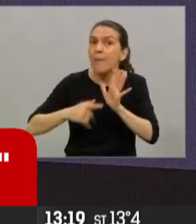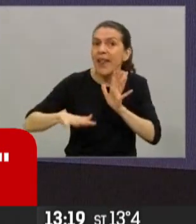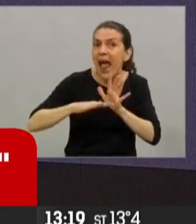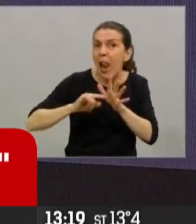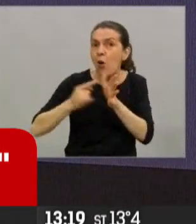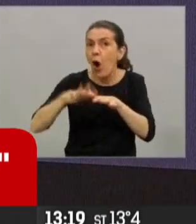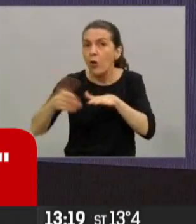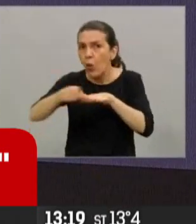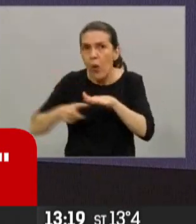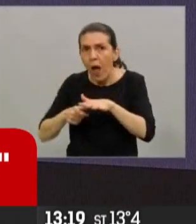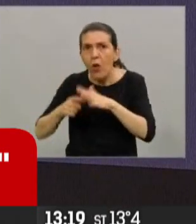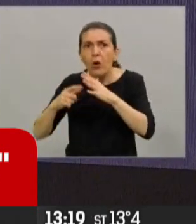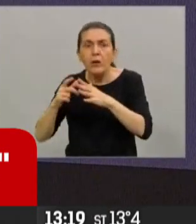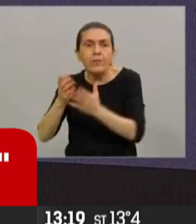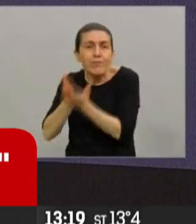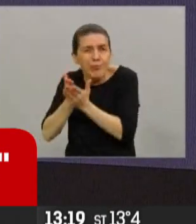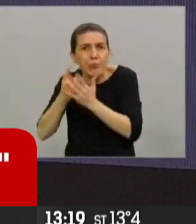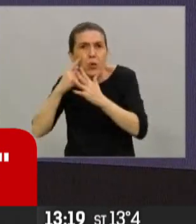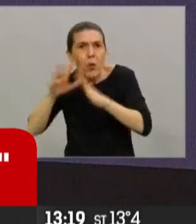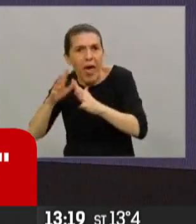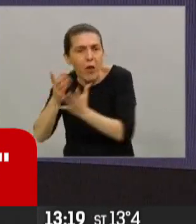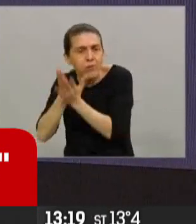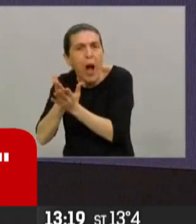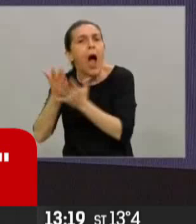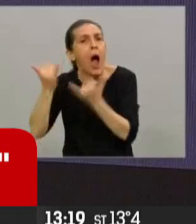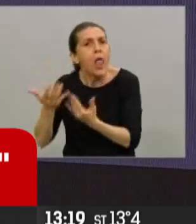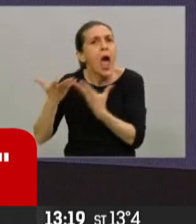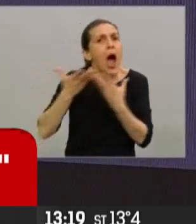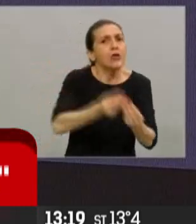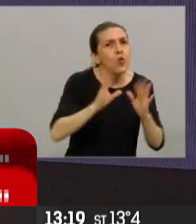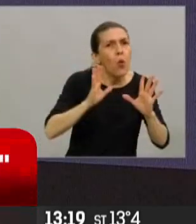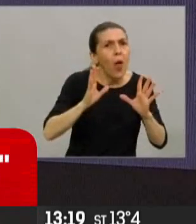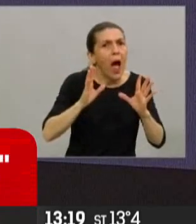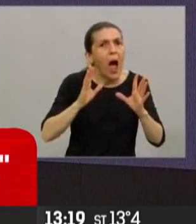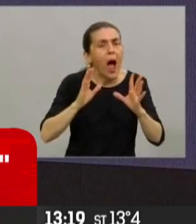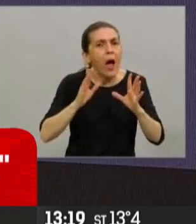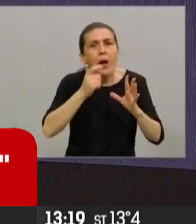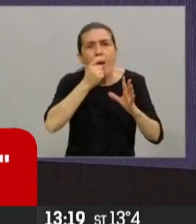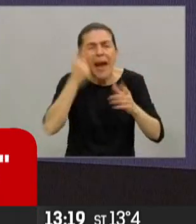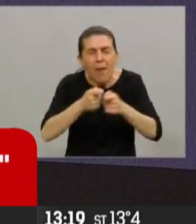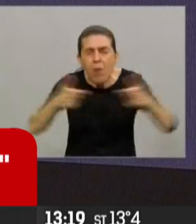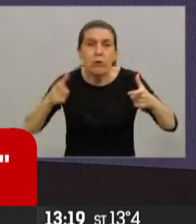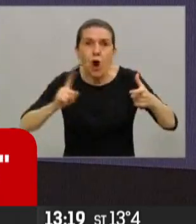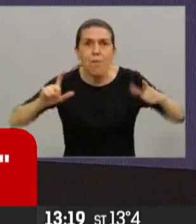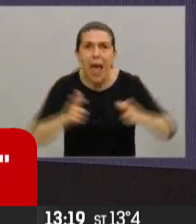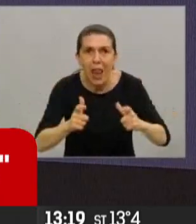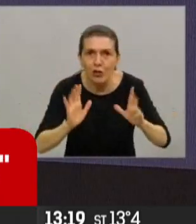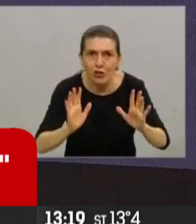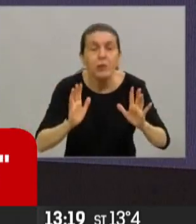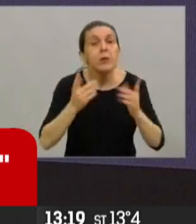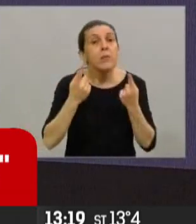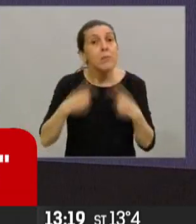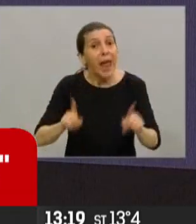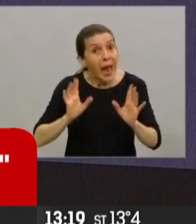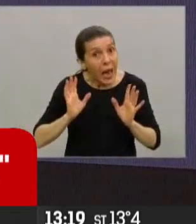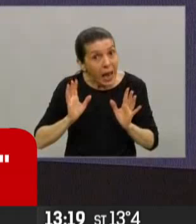ha servido, ha sido útil. Nos ha permitido corregir estas cosas. Pero insisto, eso